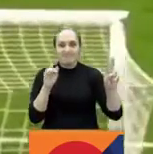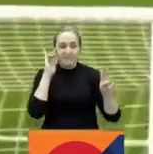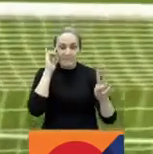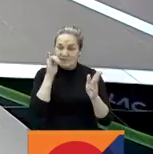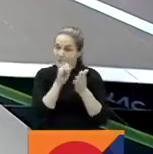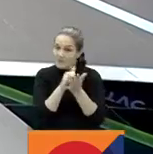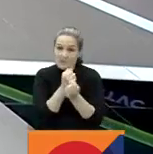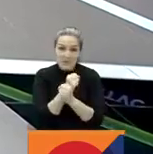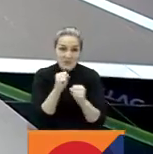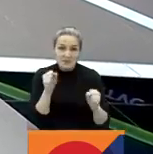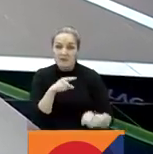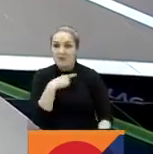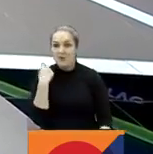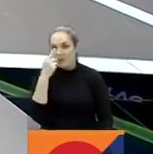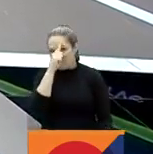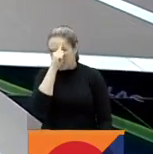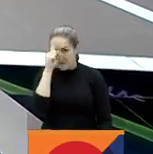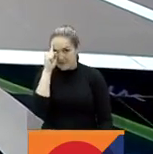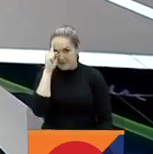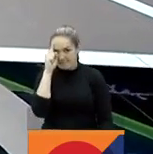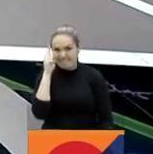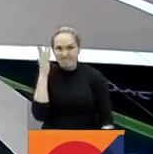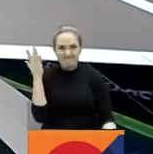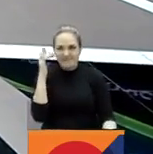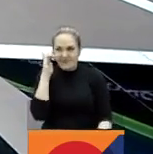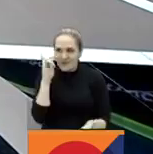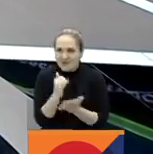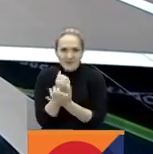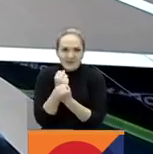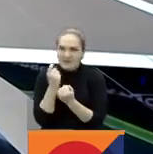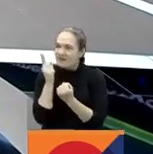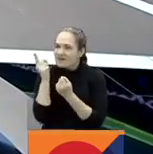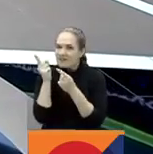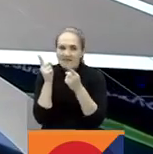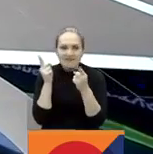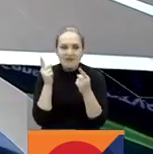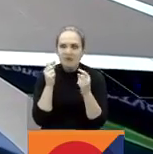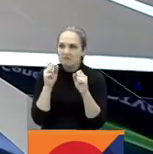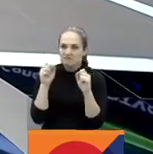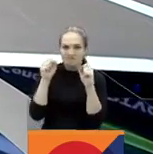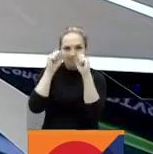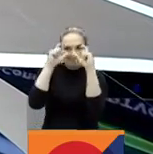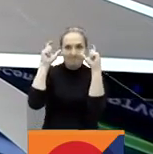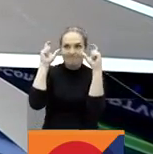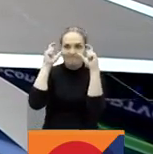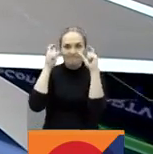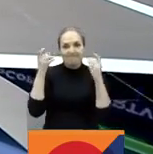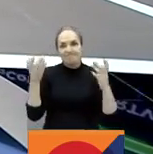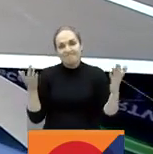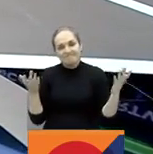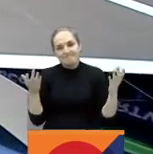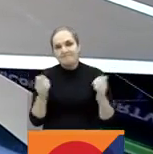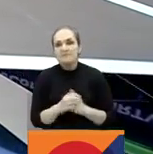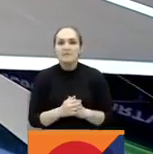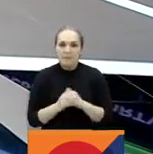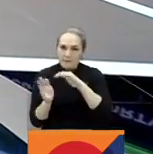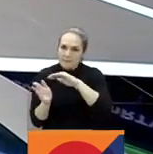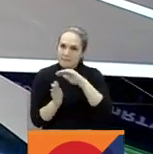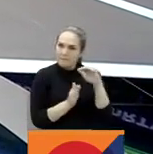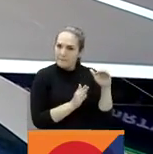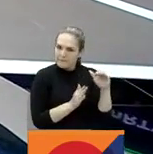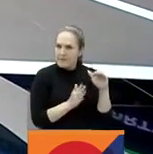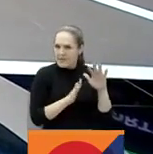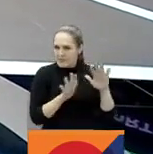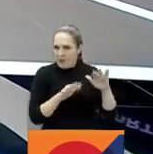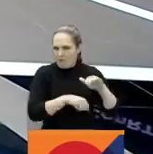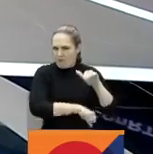increíblemente el Real Madrid. Nadie lo puede creer y nos tiene a todos pues realmente asombrados. Pero bueno, cambiemos, dejemos por un momento